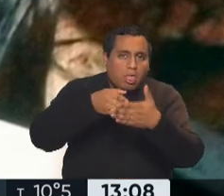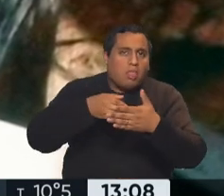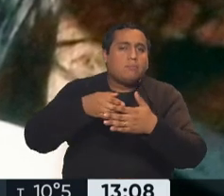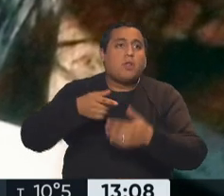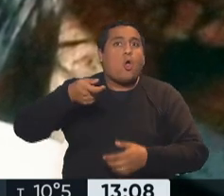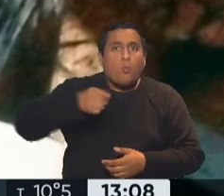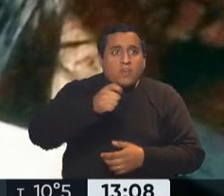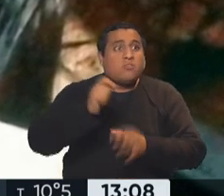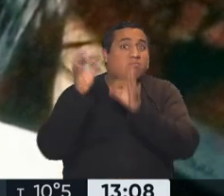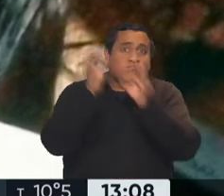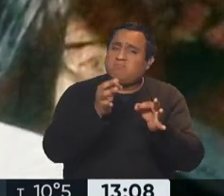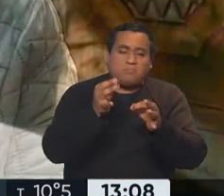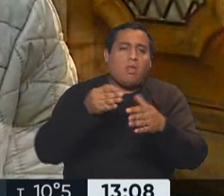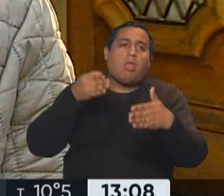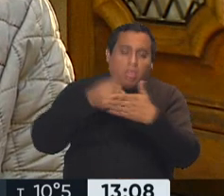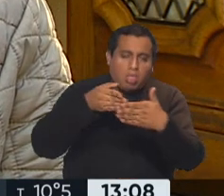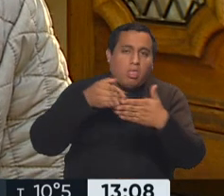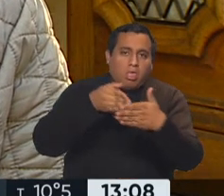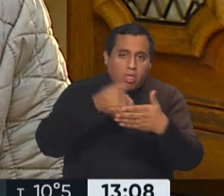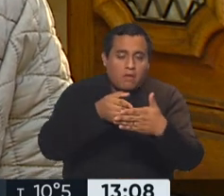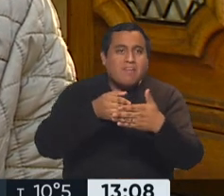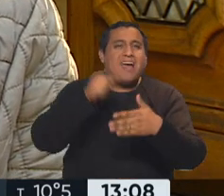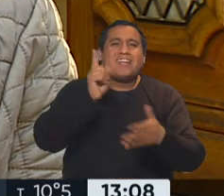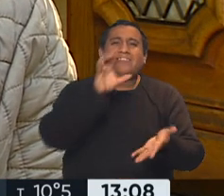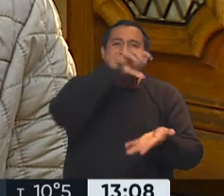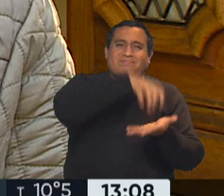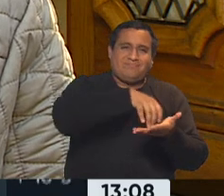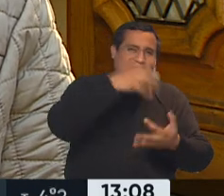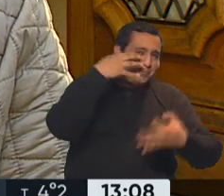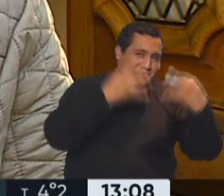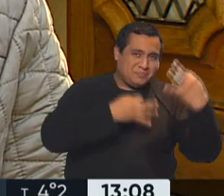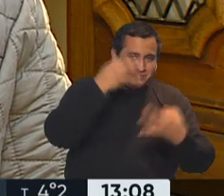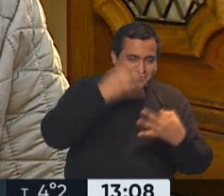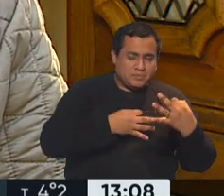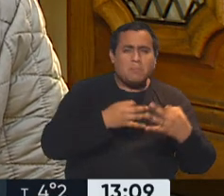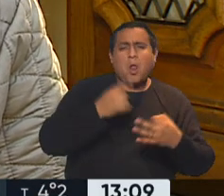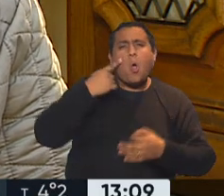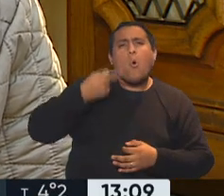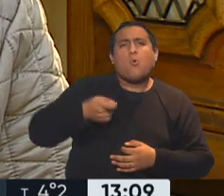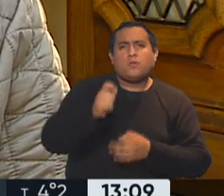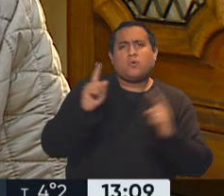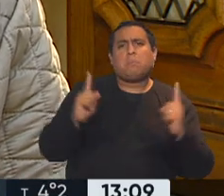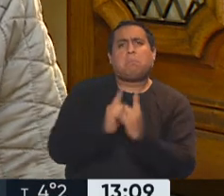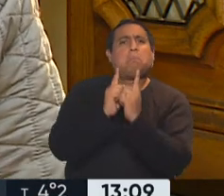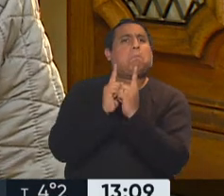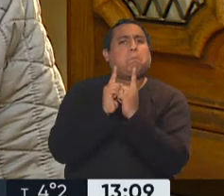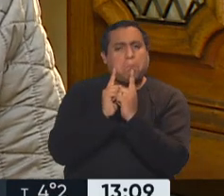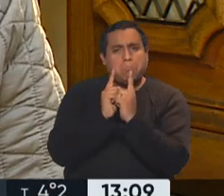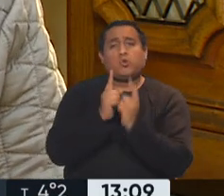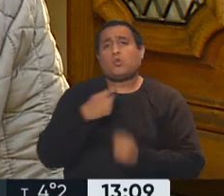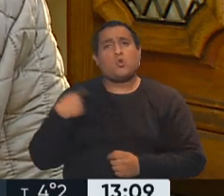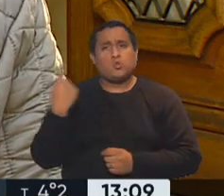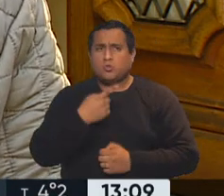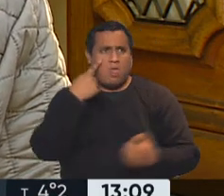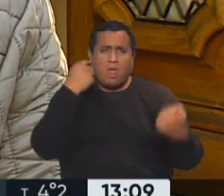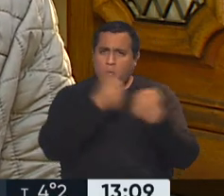el juicio. Llegaron acá en el juzgado a ofrecer un juicio abreviado, con lo cual nosotros no estuvimos de